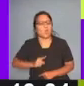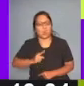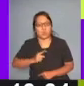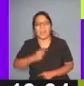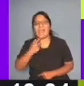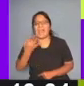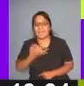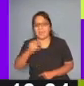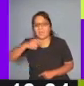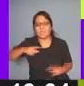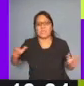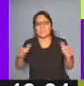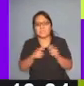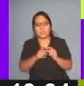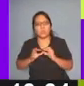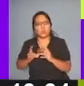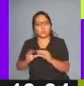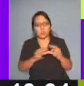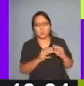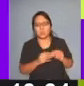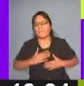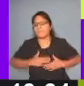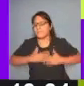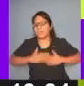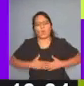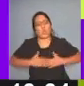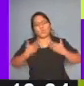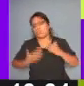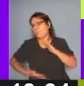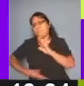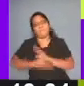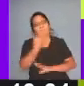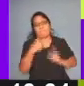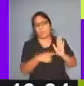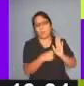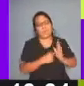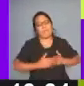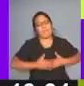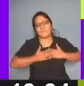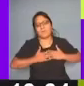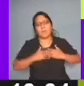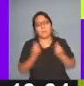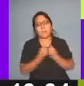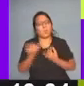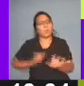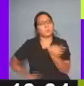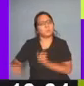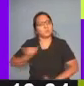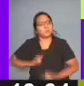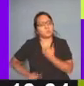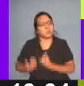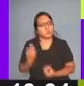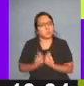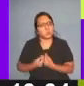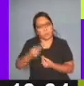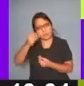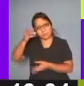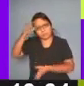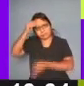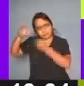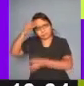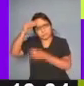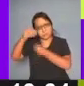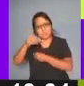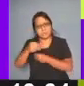estas reuniones que hemos tenido, muy agradecido de la cantidad de información que nos brindaron sobre este